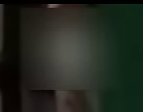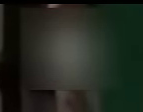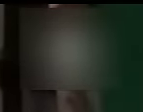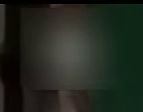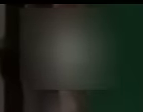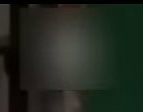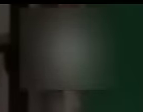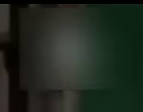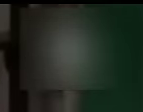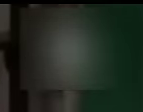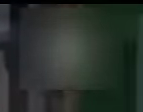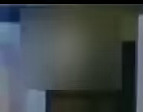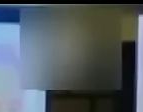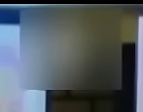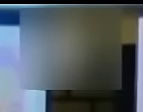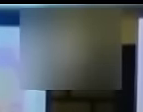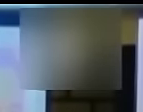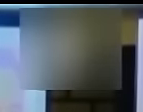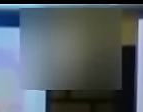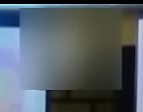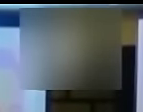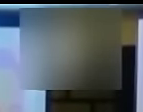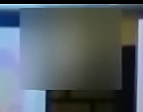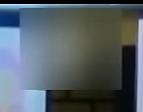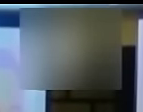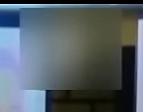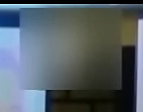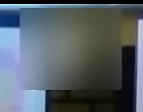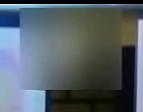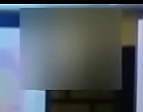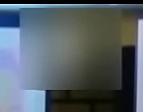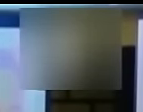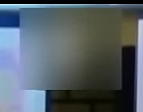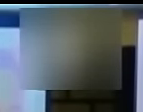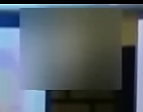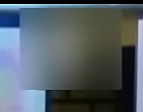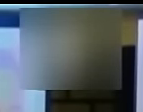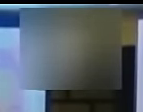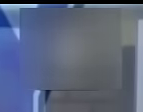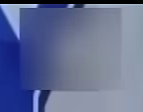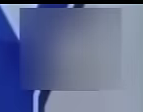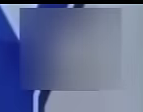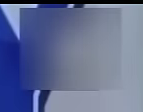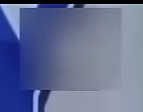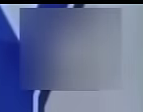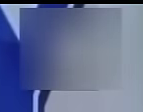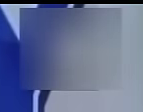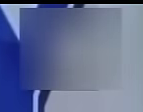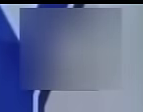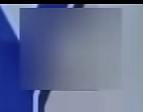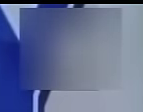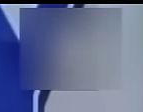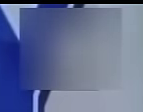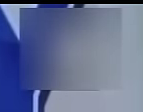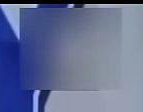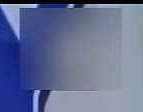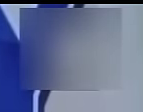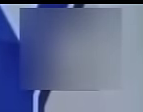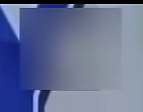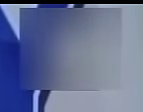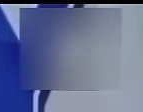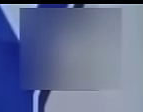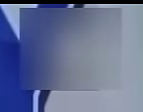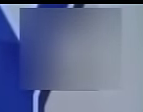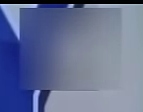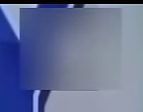busca restablecer la pena de muerte en ese país y prometió ordenar a las fuerzas de seguridad que disparen a matar en la lucha en contra de los delitos de